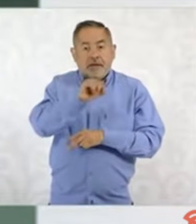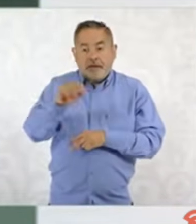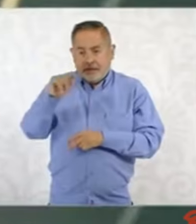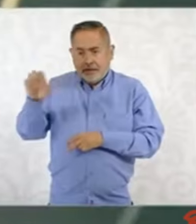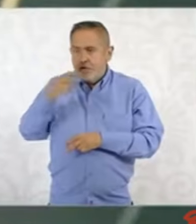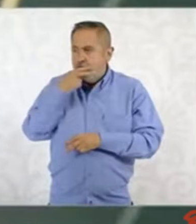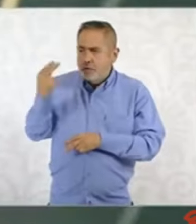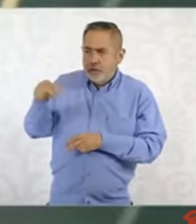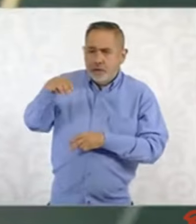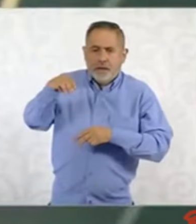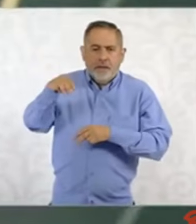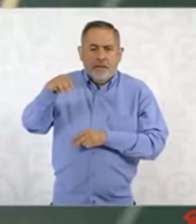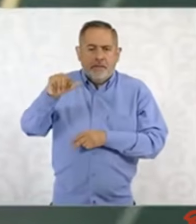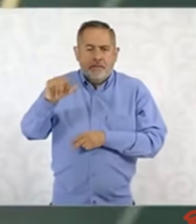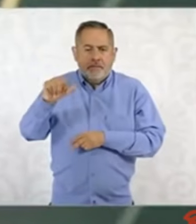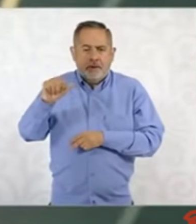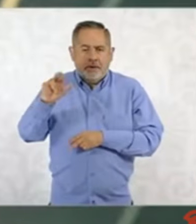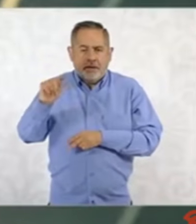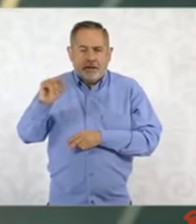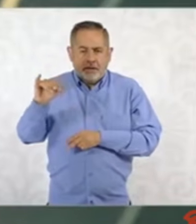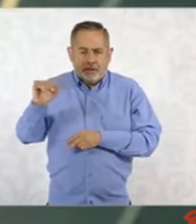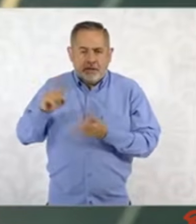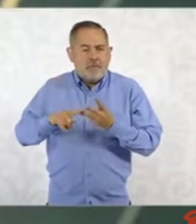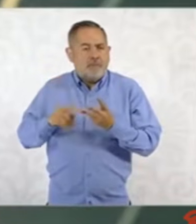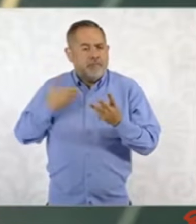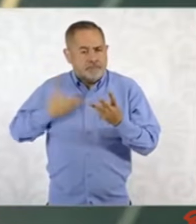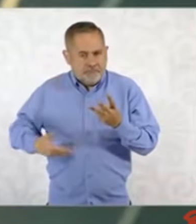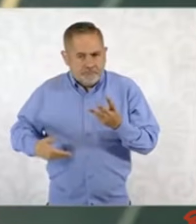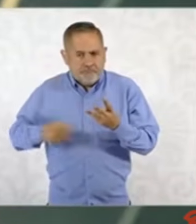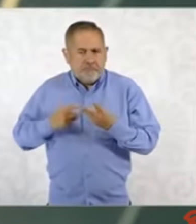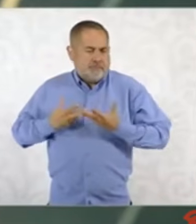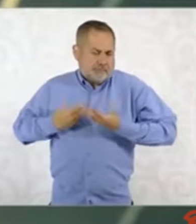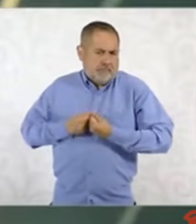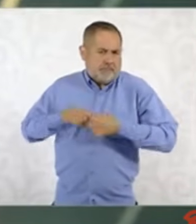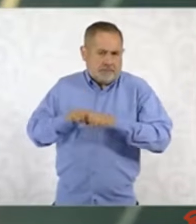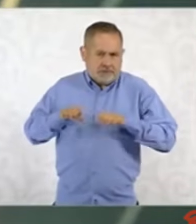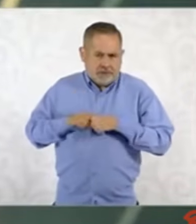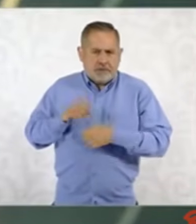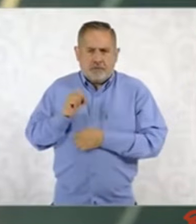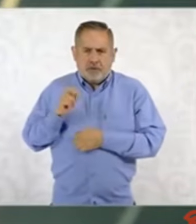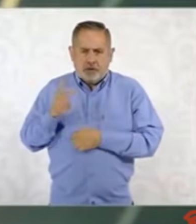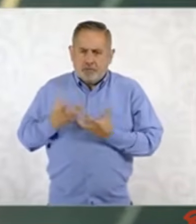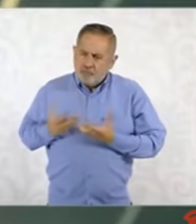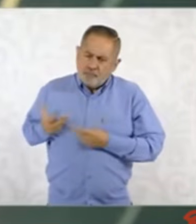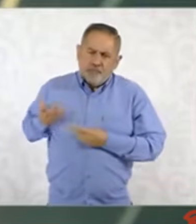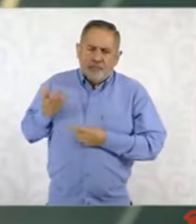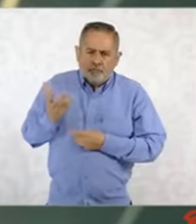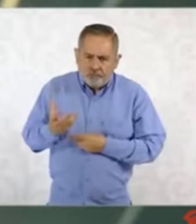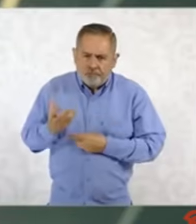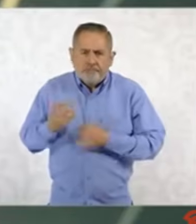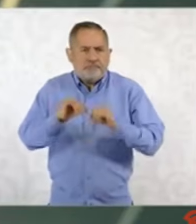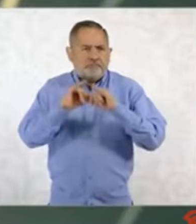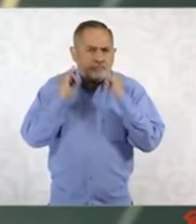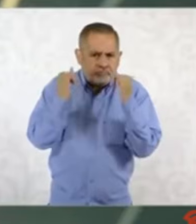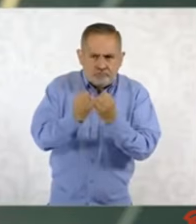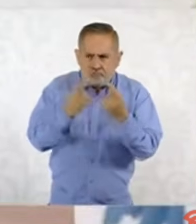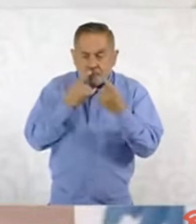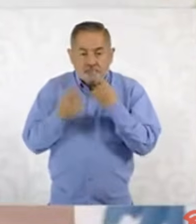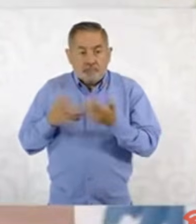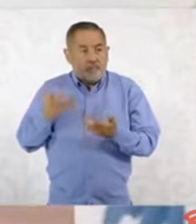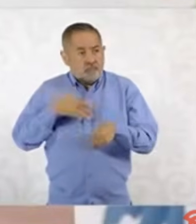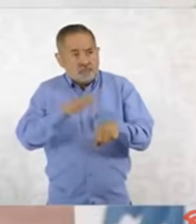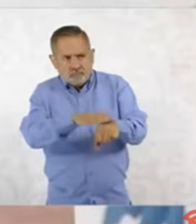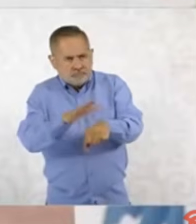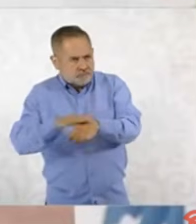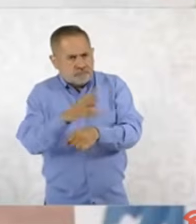su servidor y el equipo de la Secretaría de Educación Pública. Invitamos a las y los